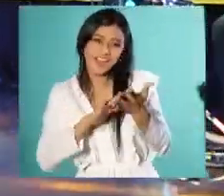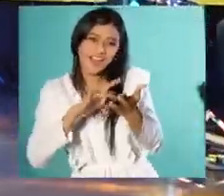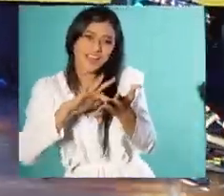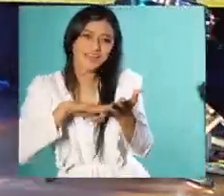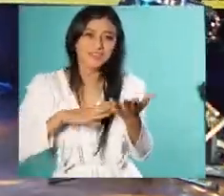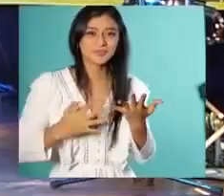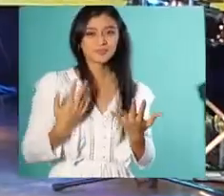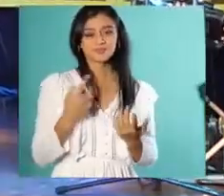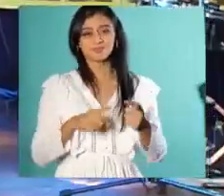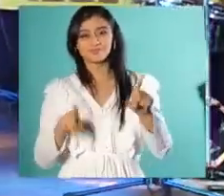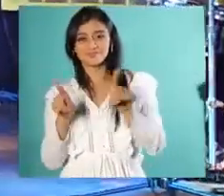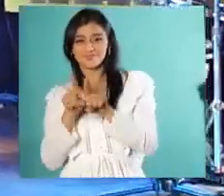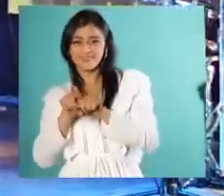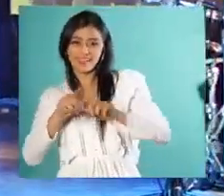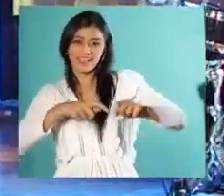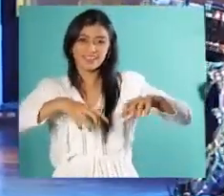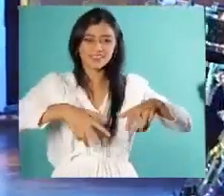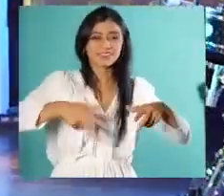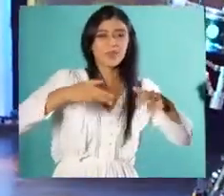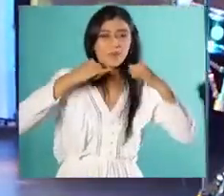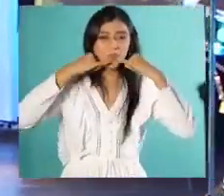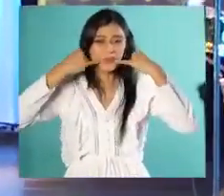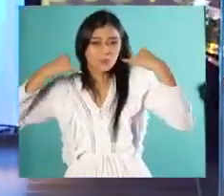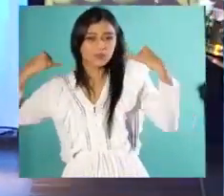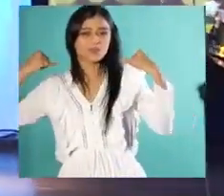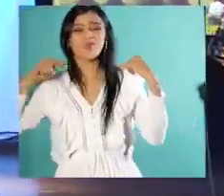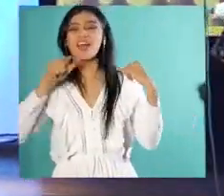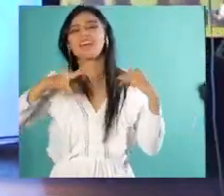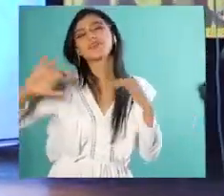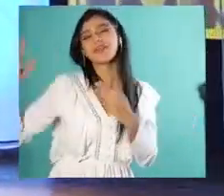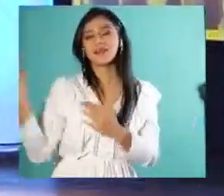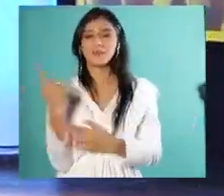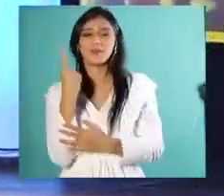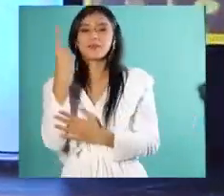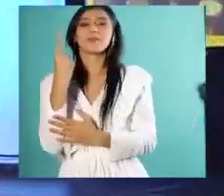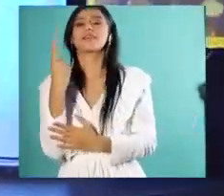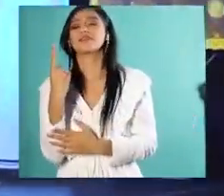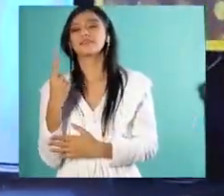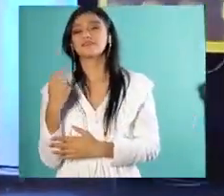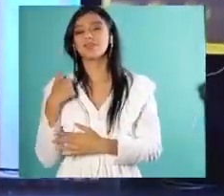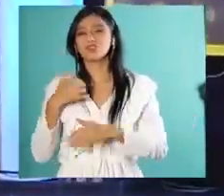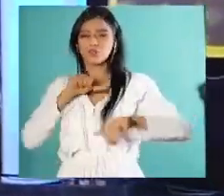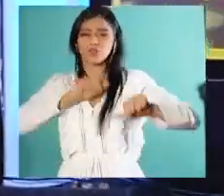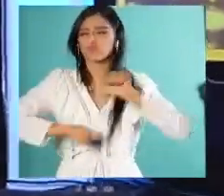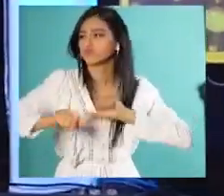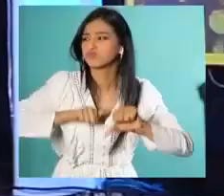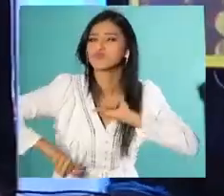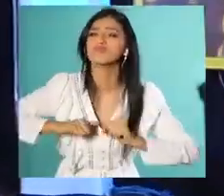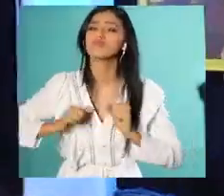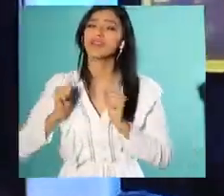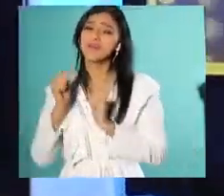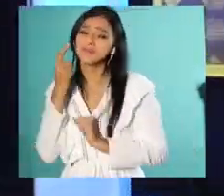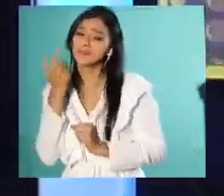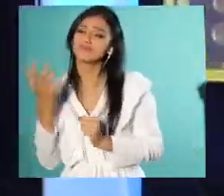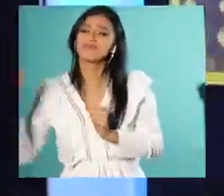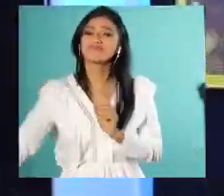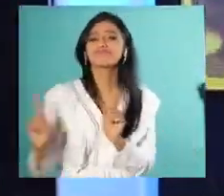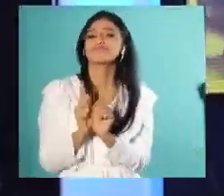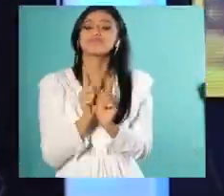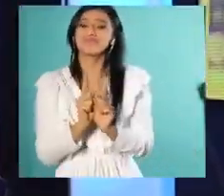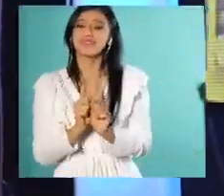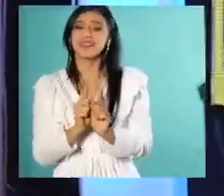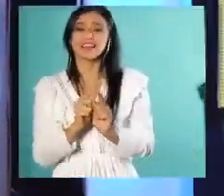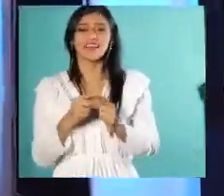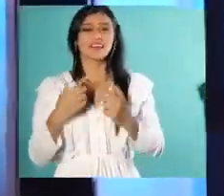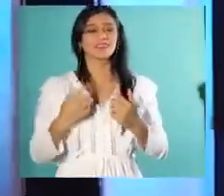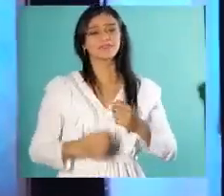frito, campao, chao mi. Roye primavera, mami, tú eres la primera. Voy a pelear por ti.